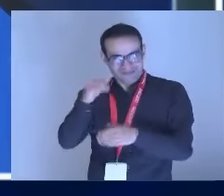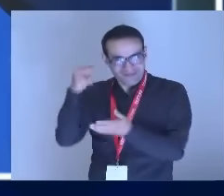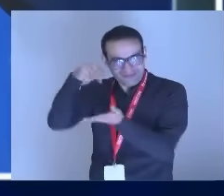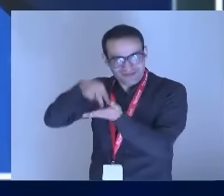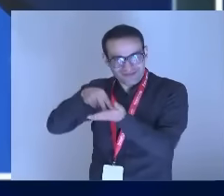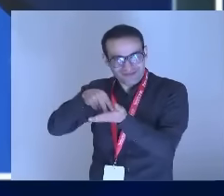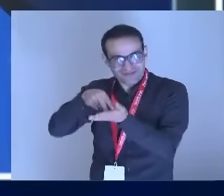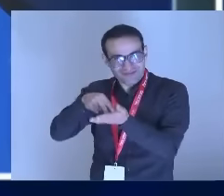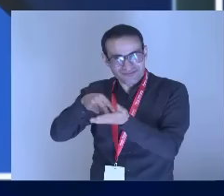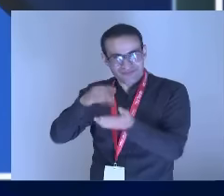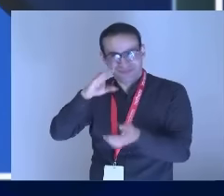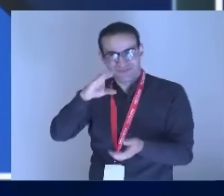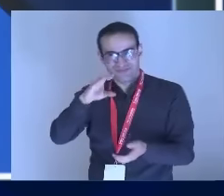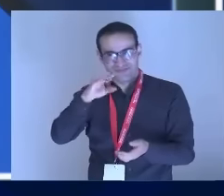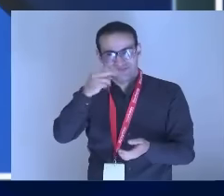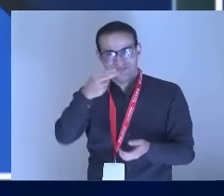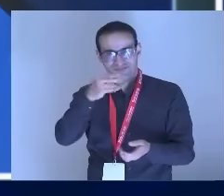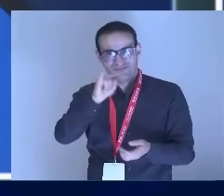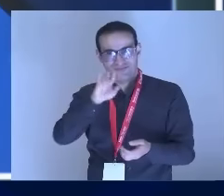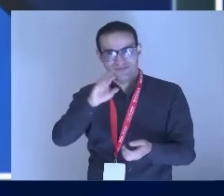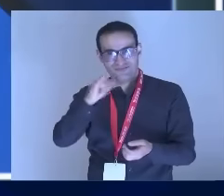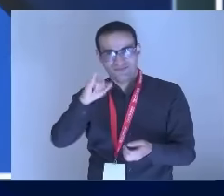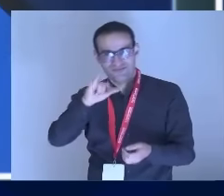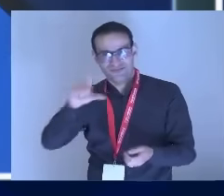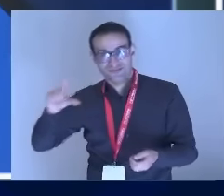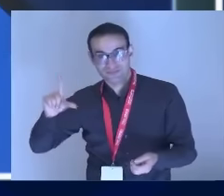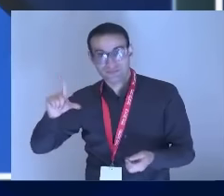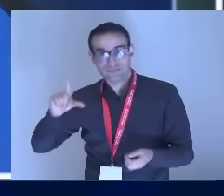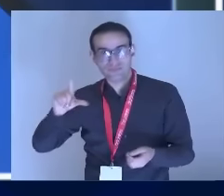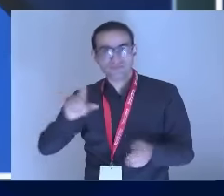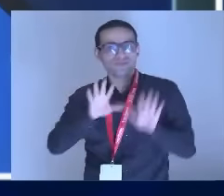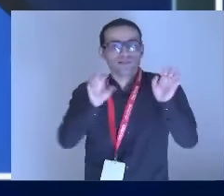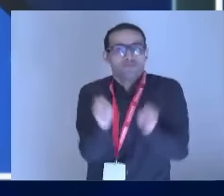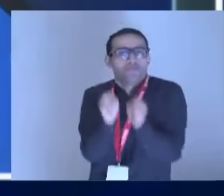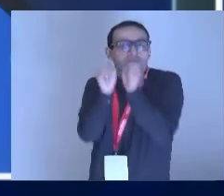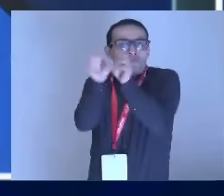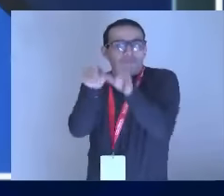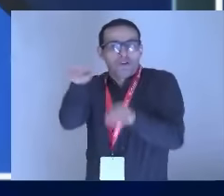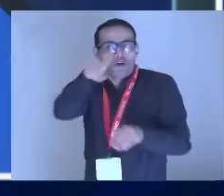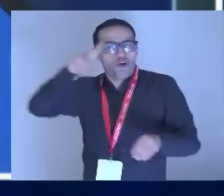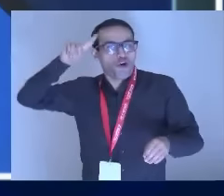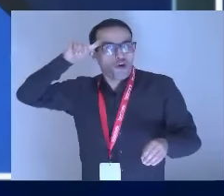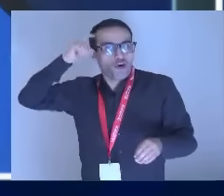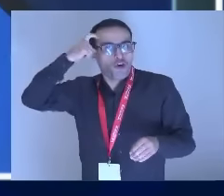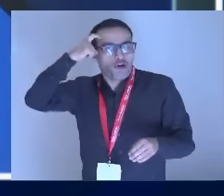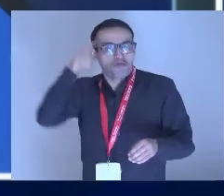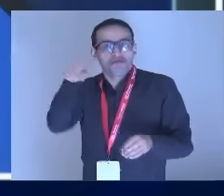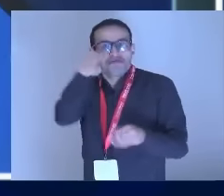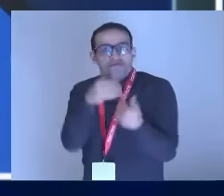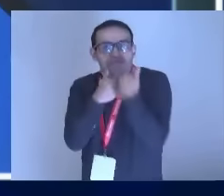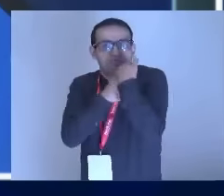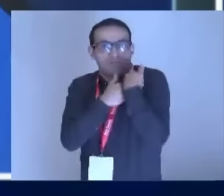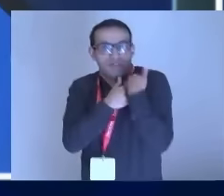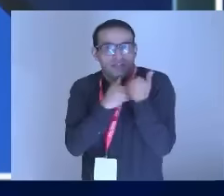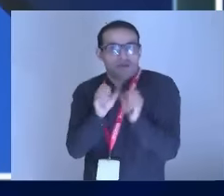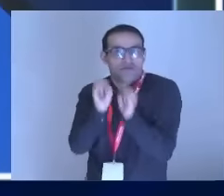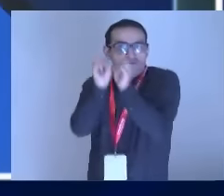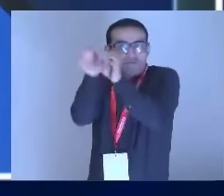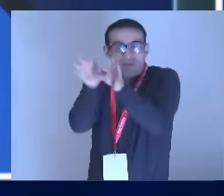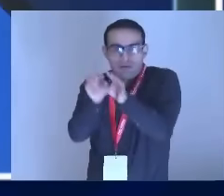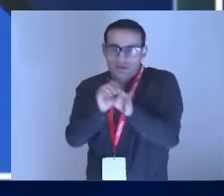no solo dependerá de lo que hagan los gobernantes que tienen por supuesto una gran carga de